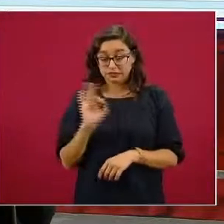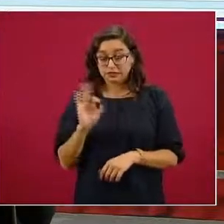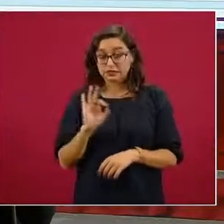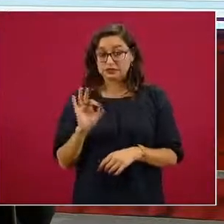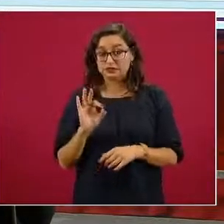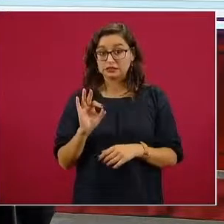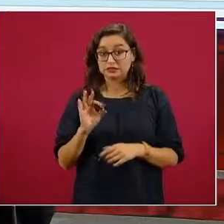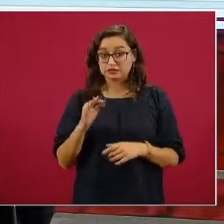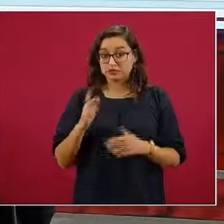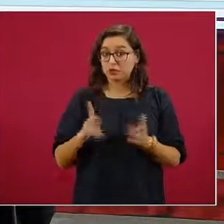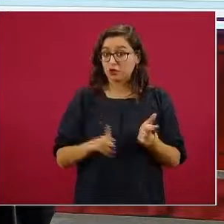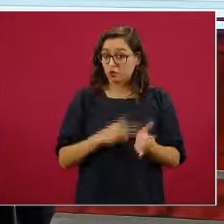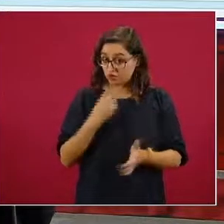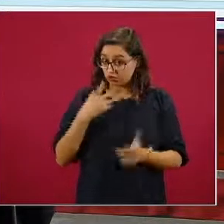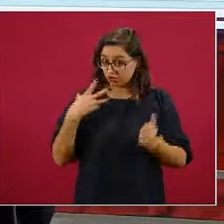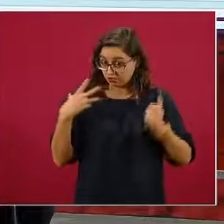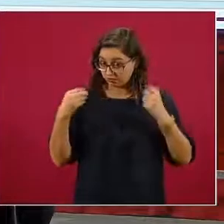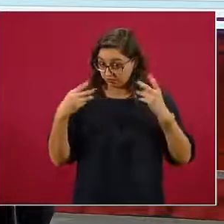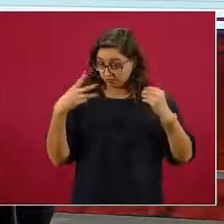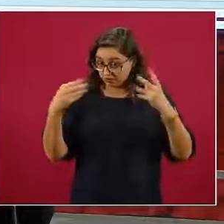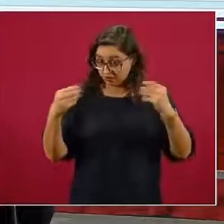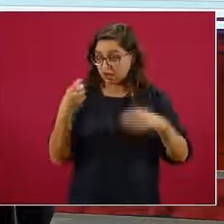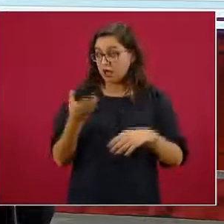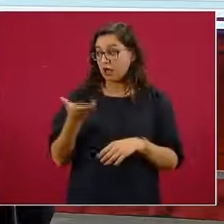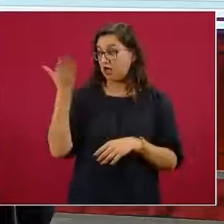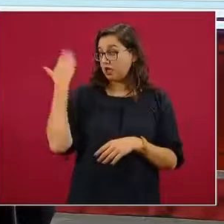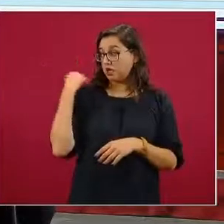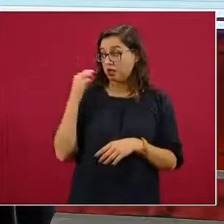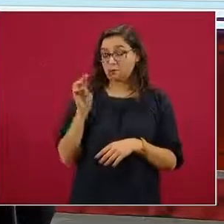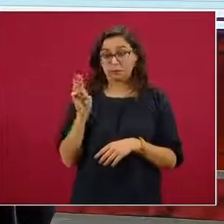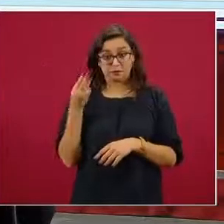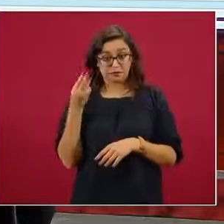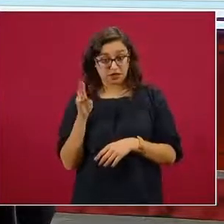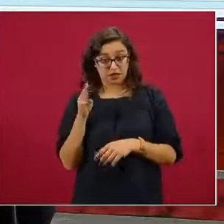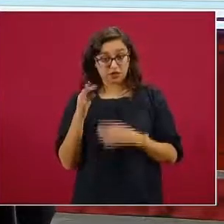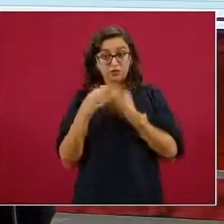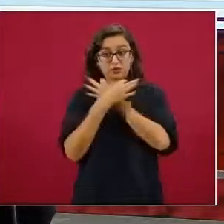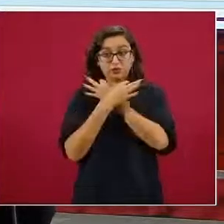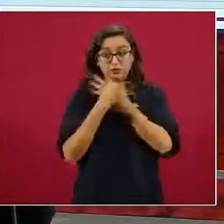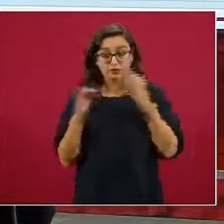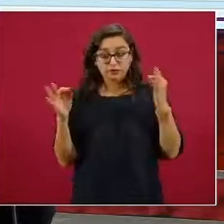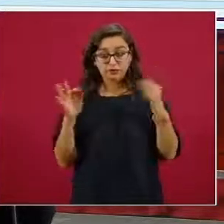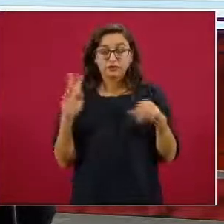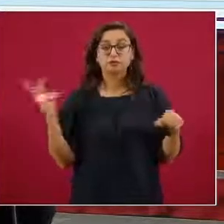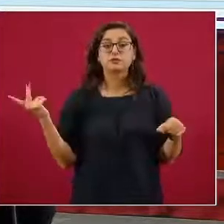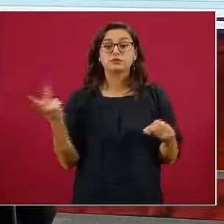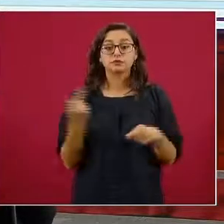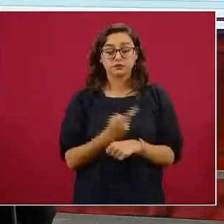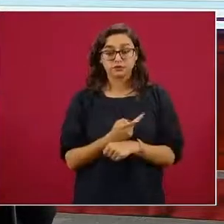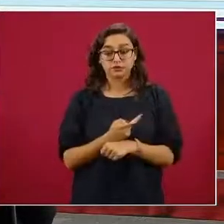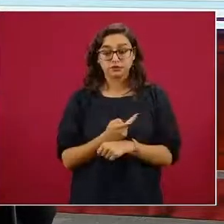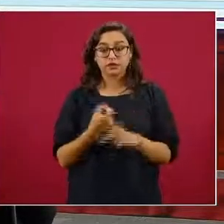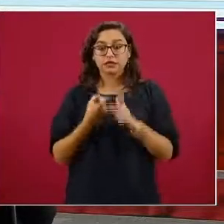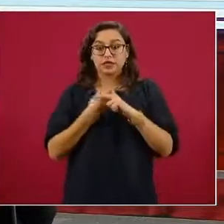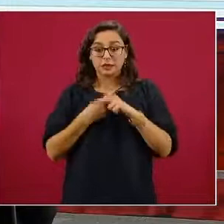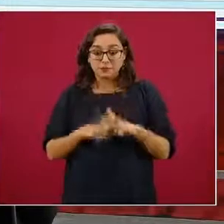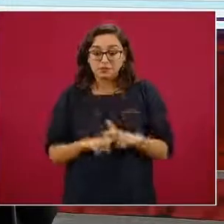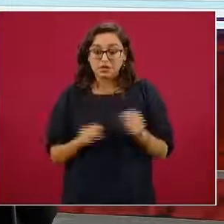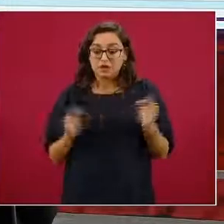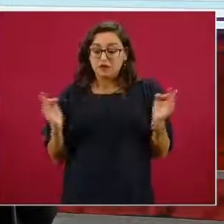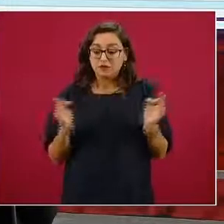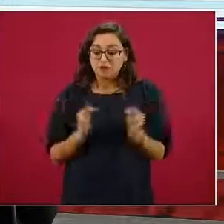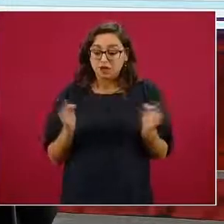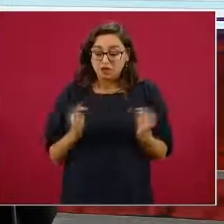desde finales del mes de mayo, que es la circunstancia en la que cuando llegara la temporada de invierno,